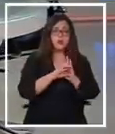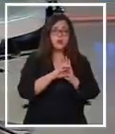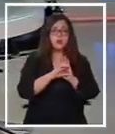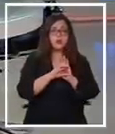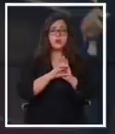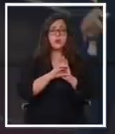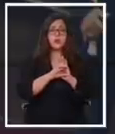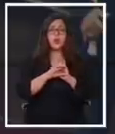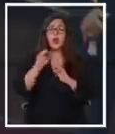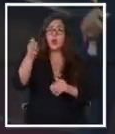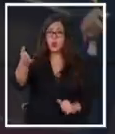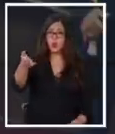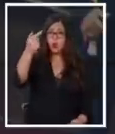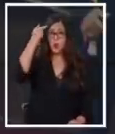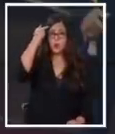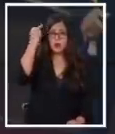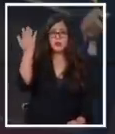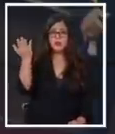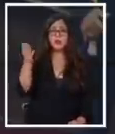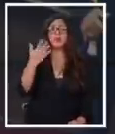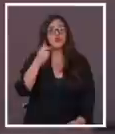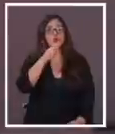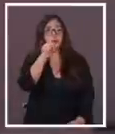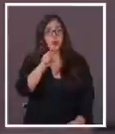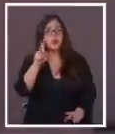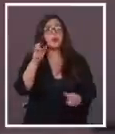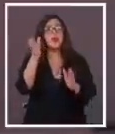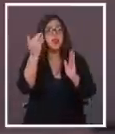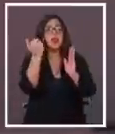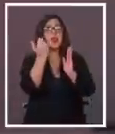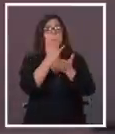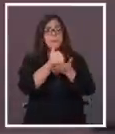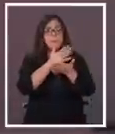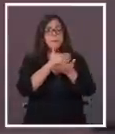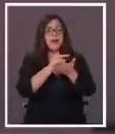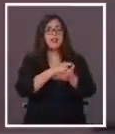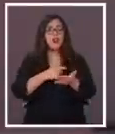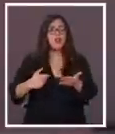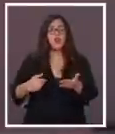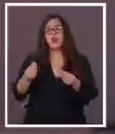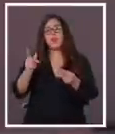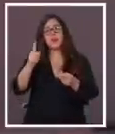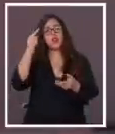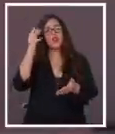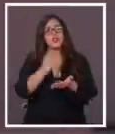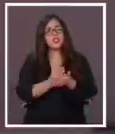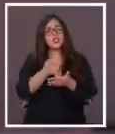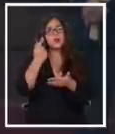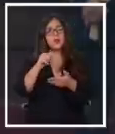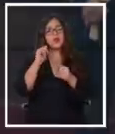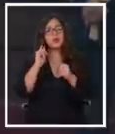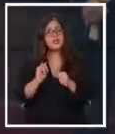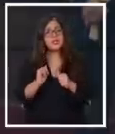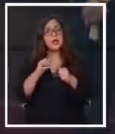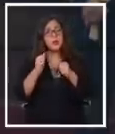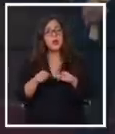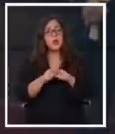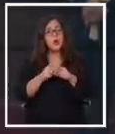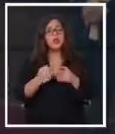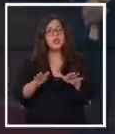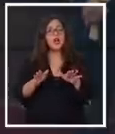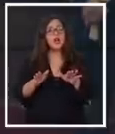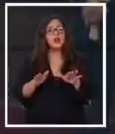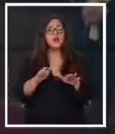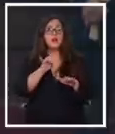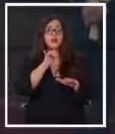usted está pensando y por eso le pregunto el plan de gobierno yo sé que eso no es decisión del gobierno pero si el gobierno puede hacer un llamado